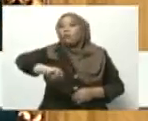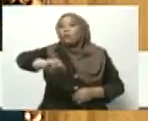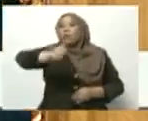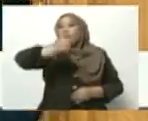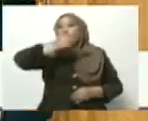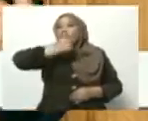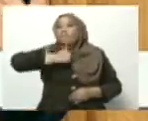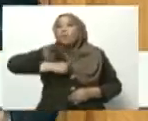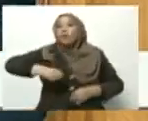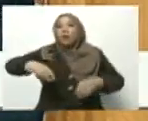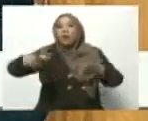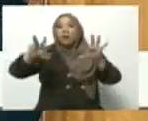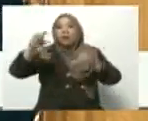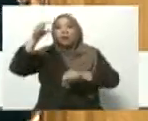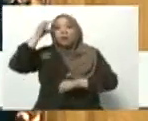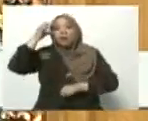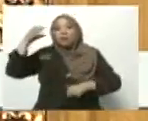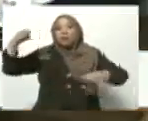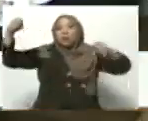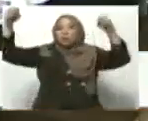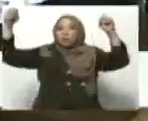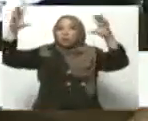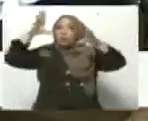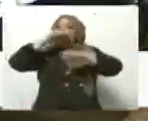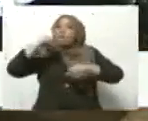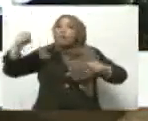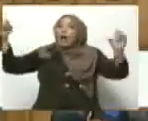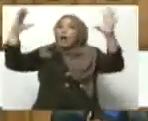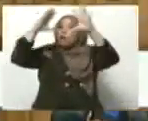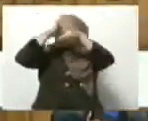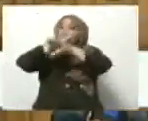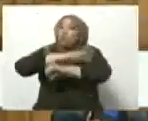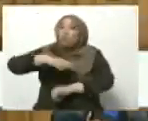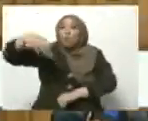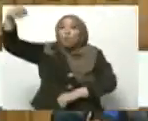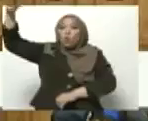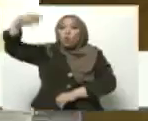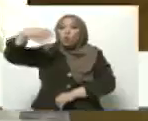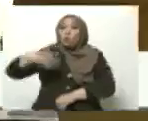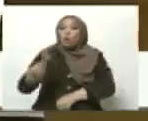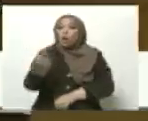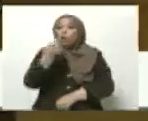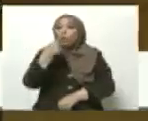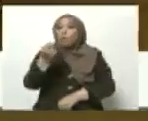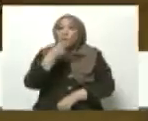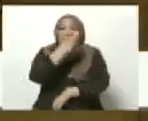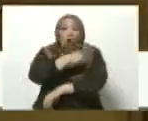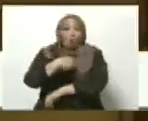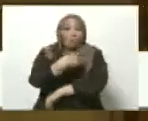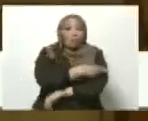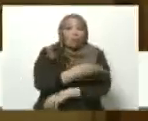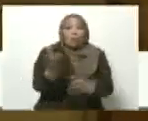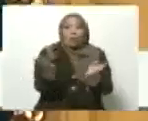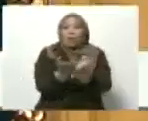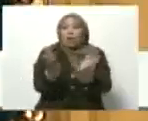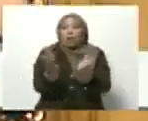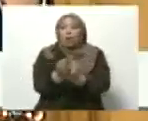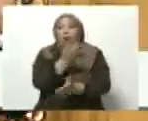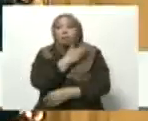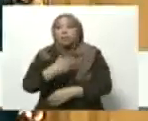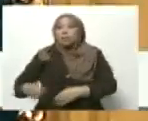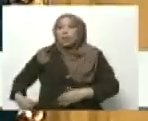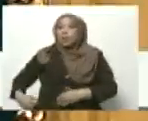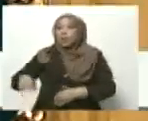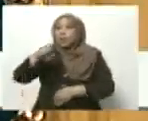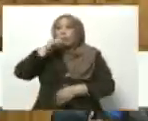sin luz, los hospitales, las escuelas, la comida, las medicinas, al presidente Maduro, a